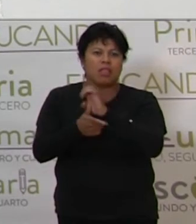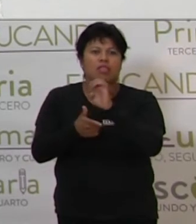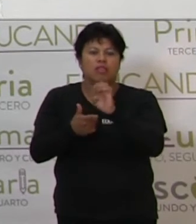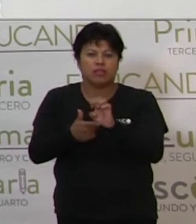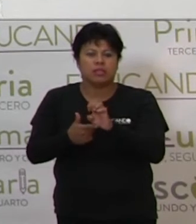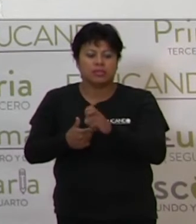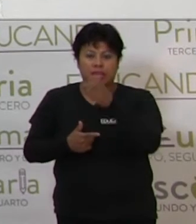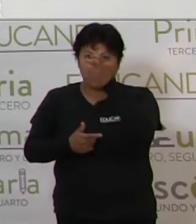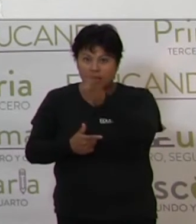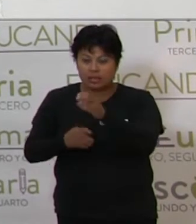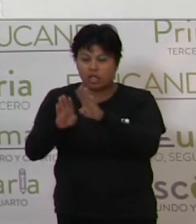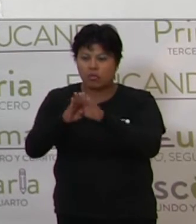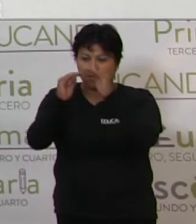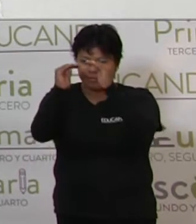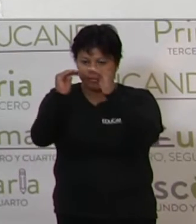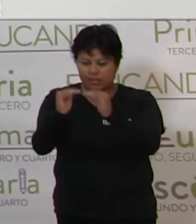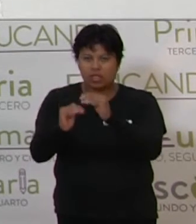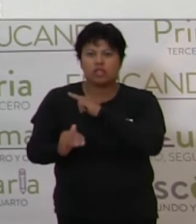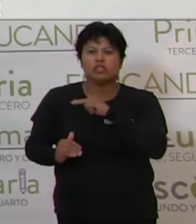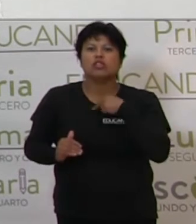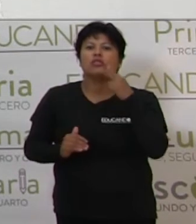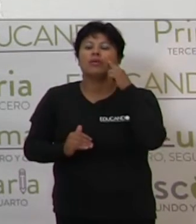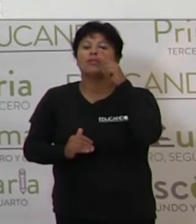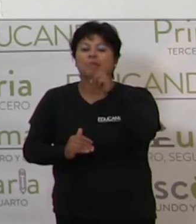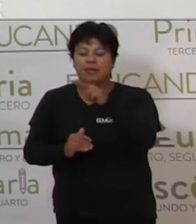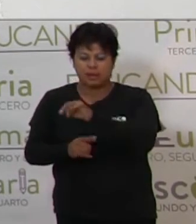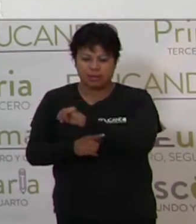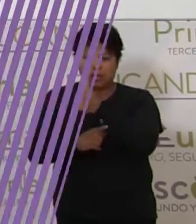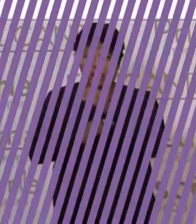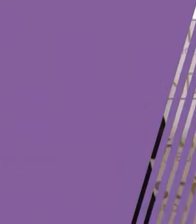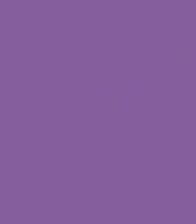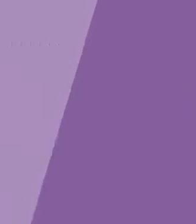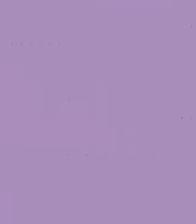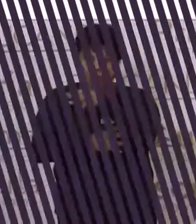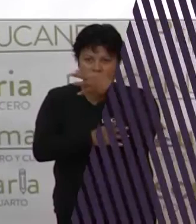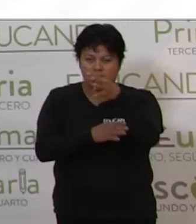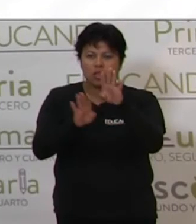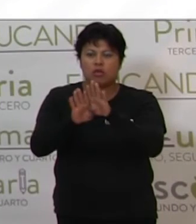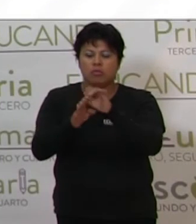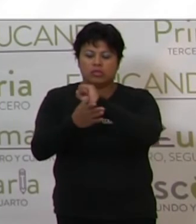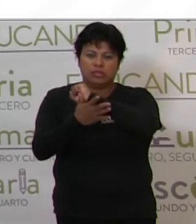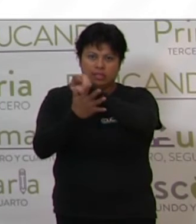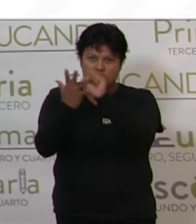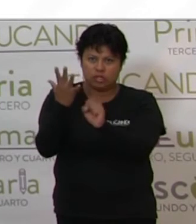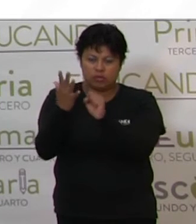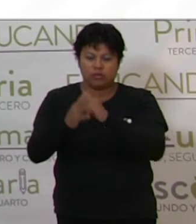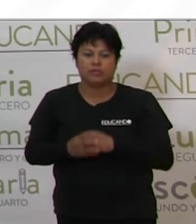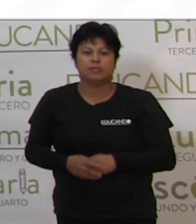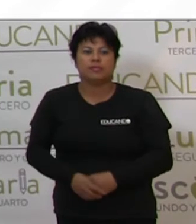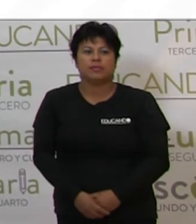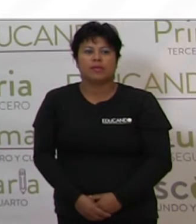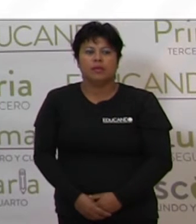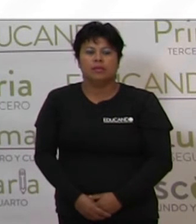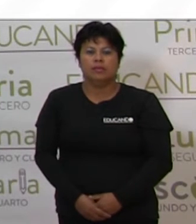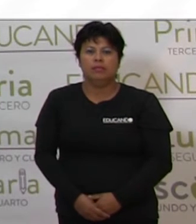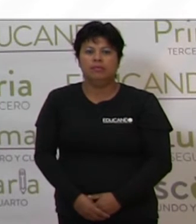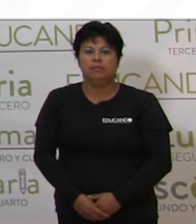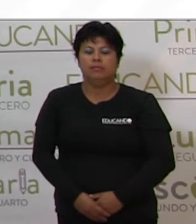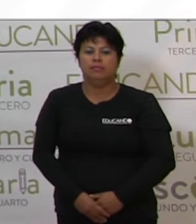Entonces, bajo esa misma lógica vamos a ver la siguiente tabla de sinónimos.